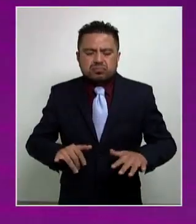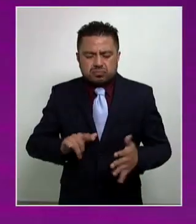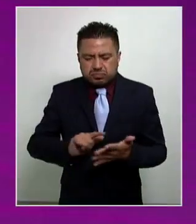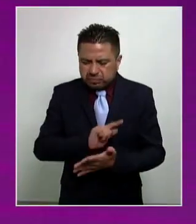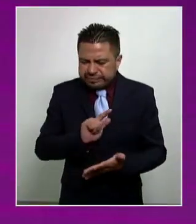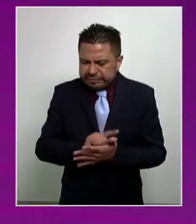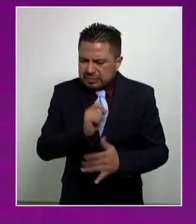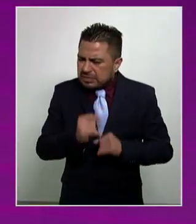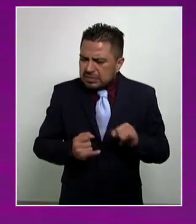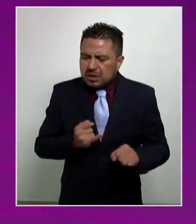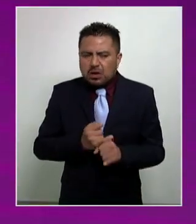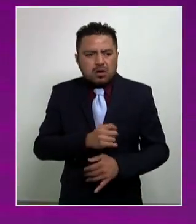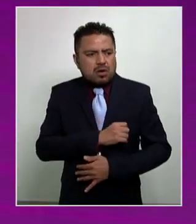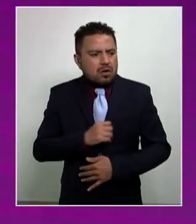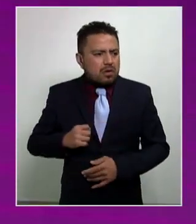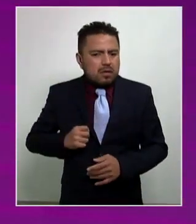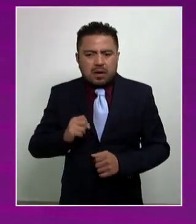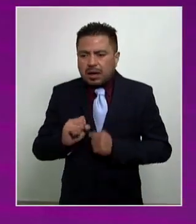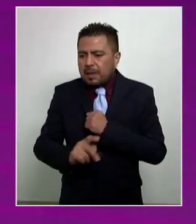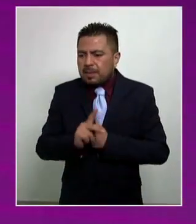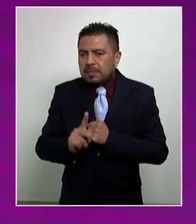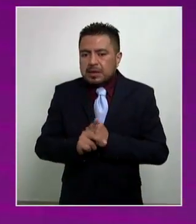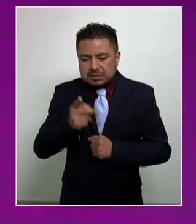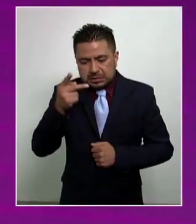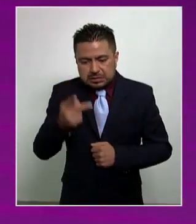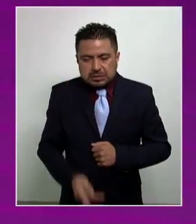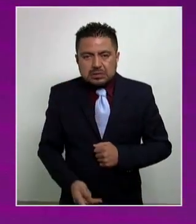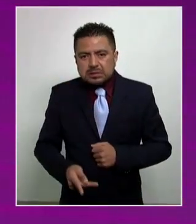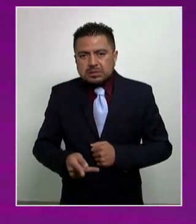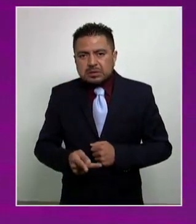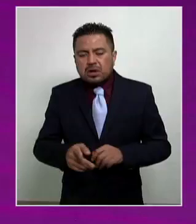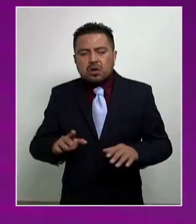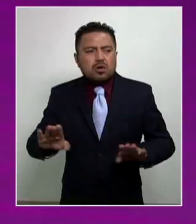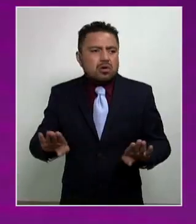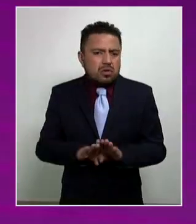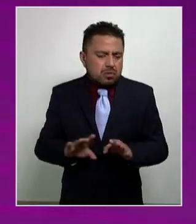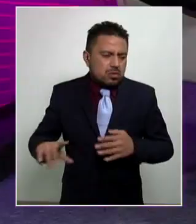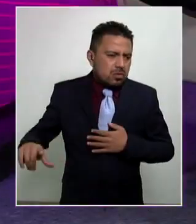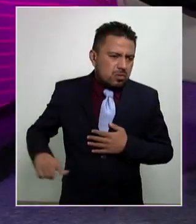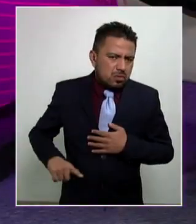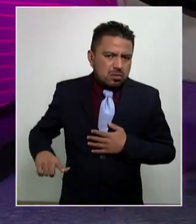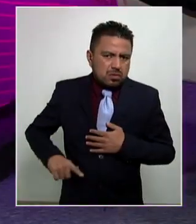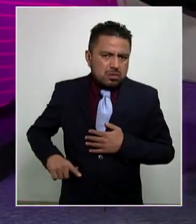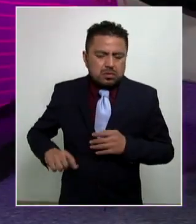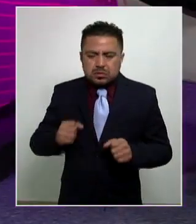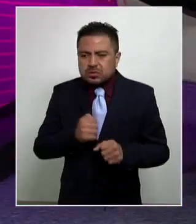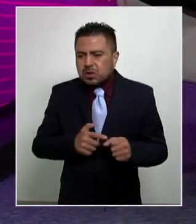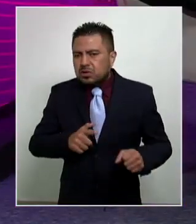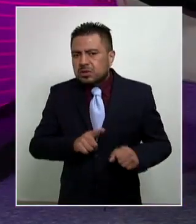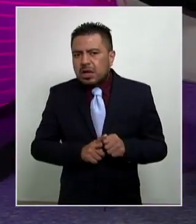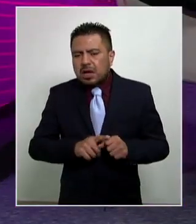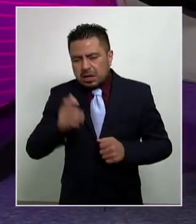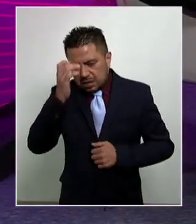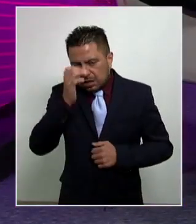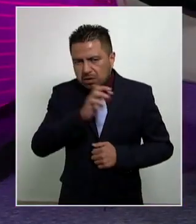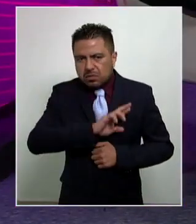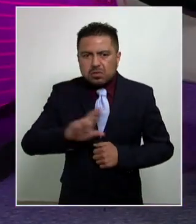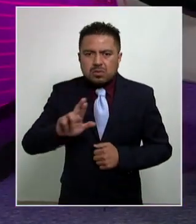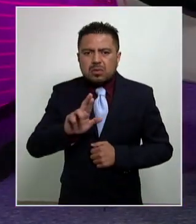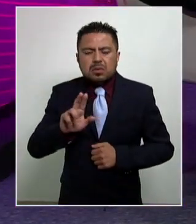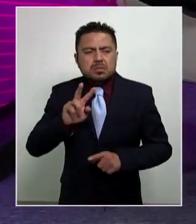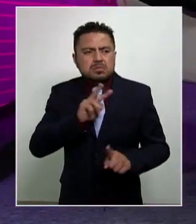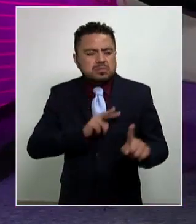declaraciones, que obliga a este país, en términos de gobierno y en términos de sociedad, a reconocer,